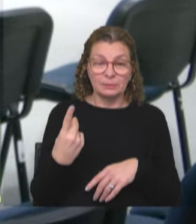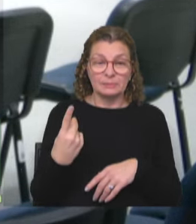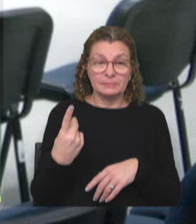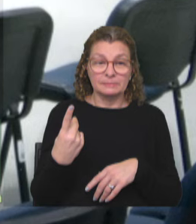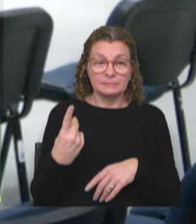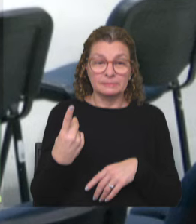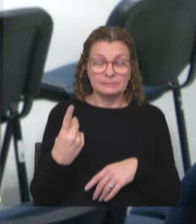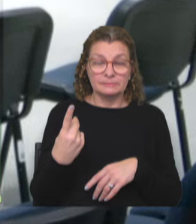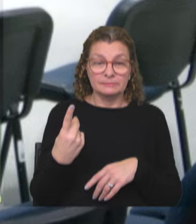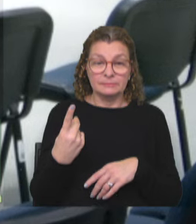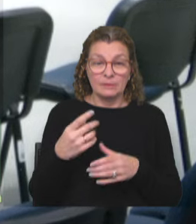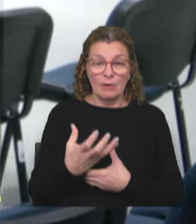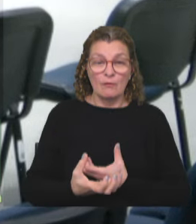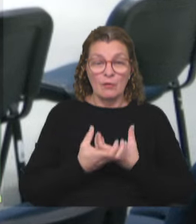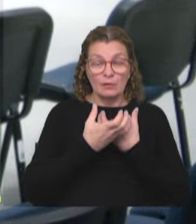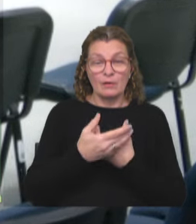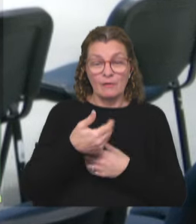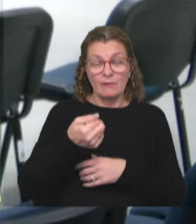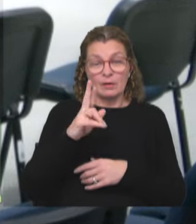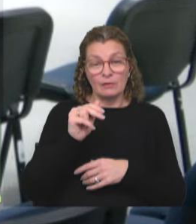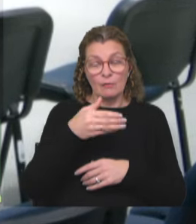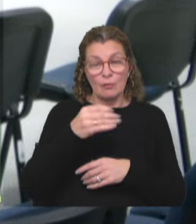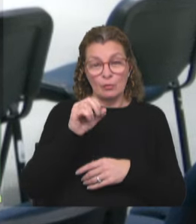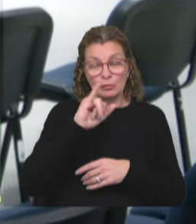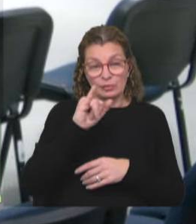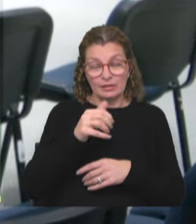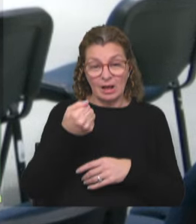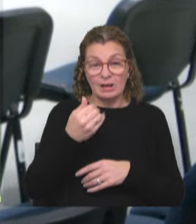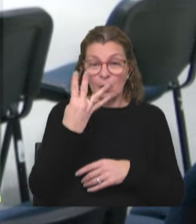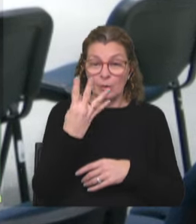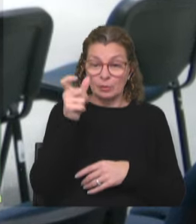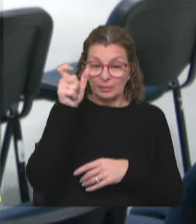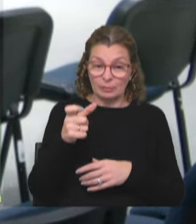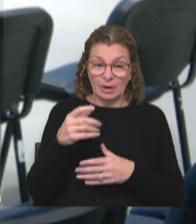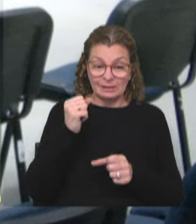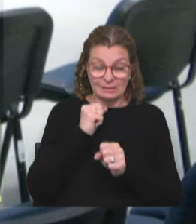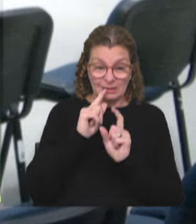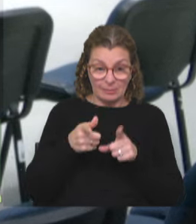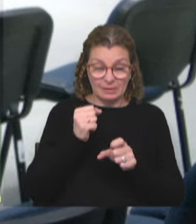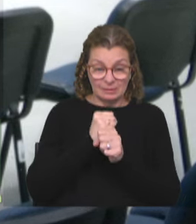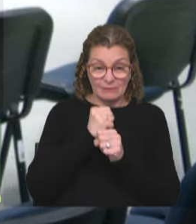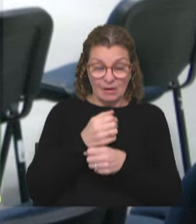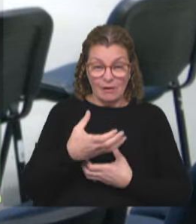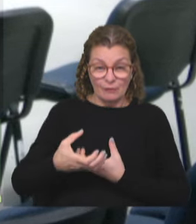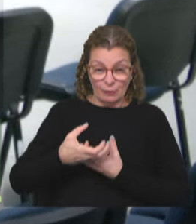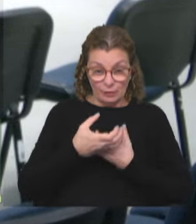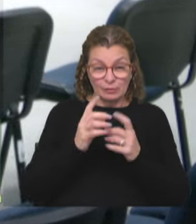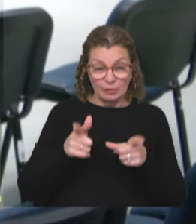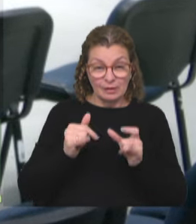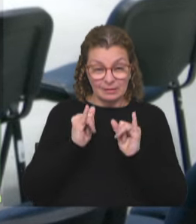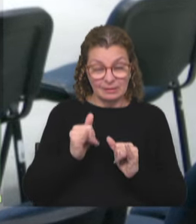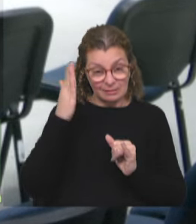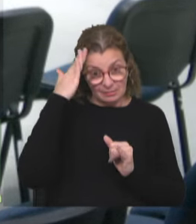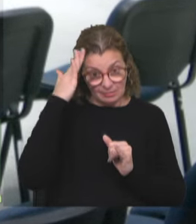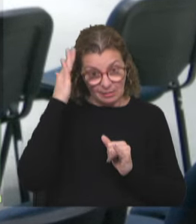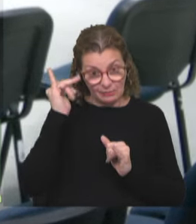de Nacional de Bomberos, Richard Barbosa, y a otros 4 integrantes de bomberos. Lo que sí se sabe es que hay 2 de